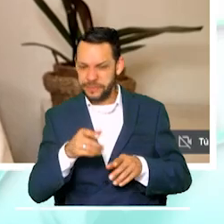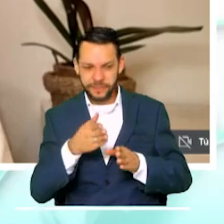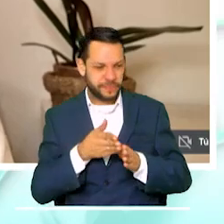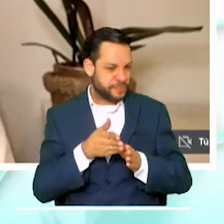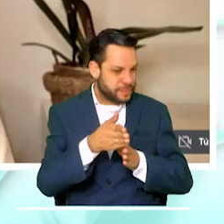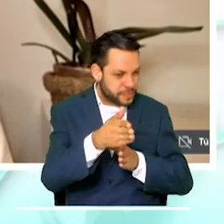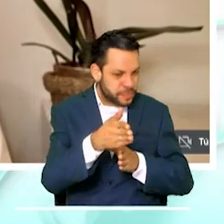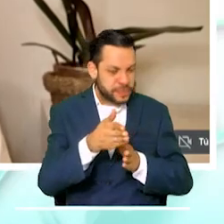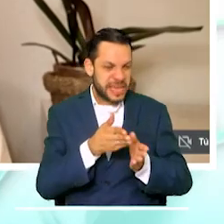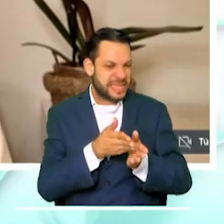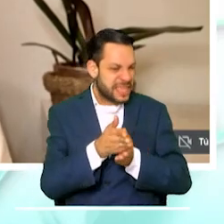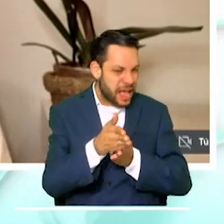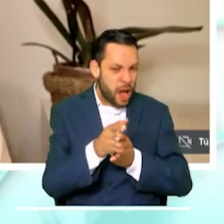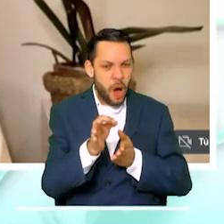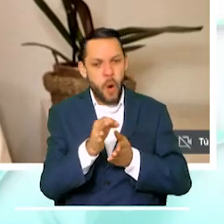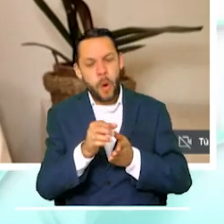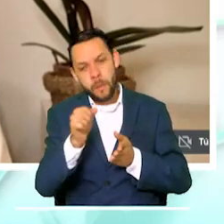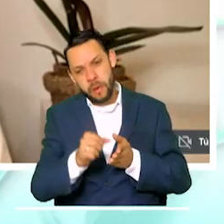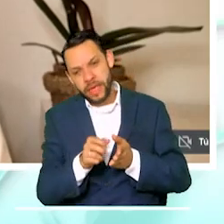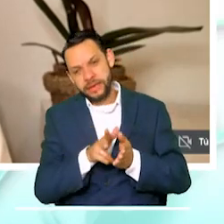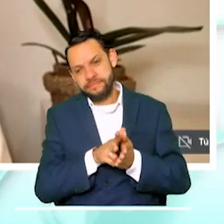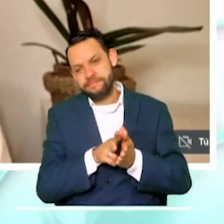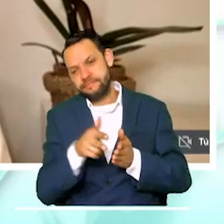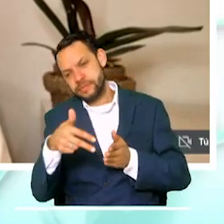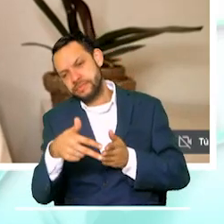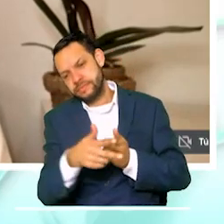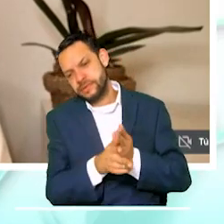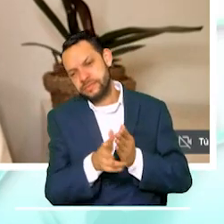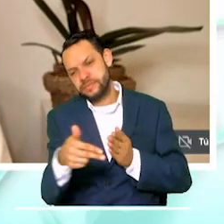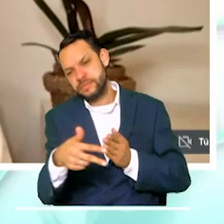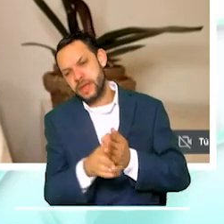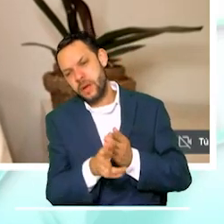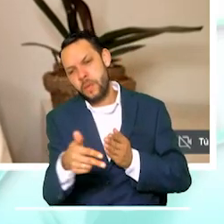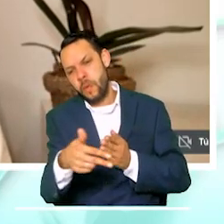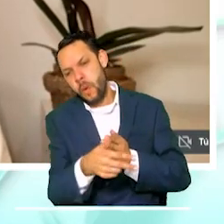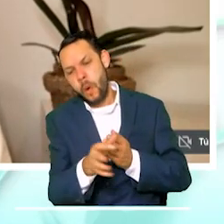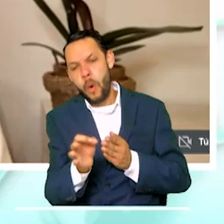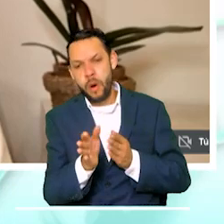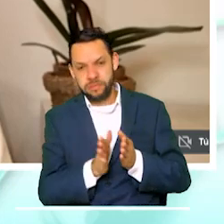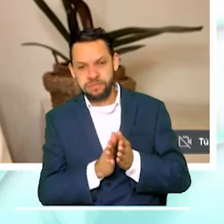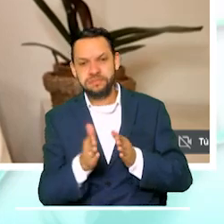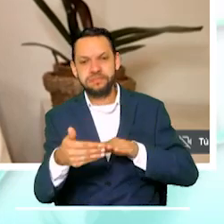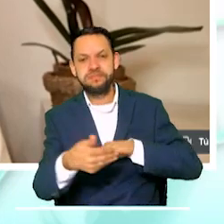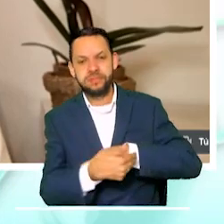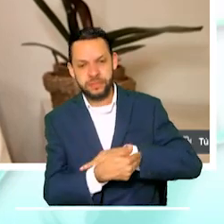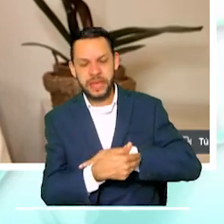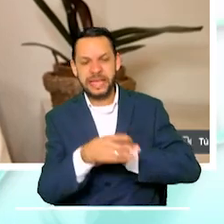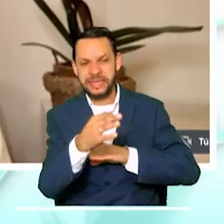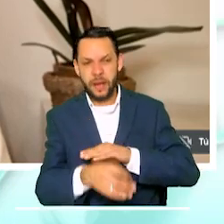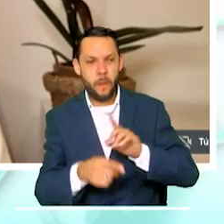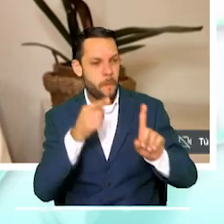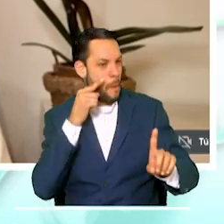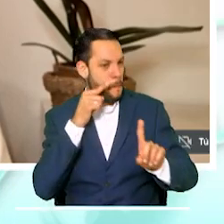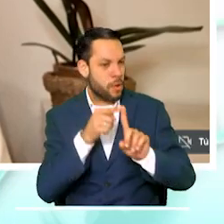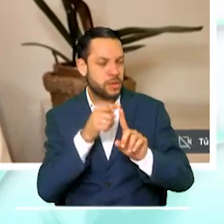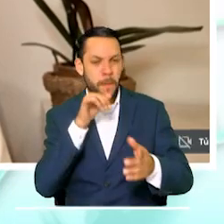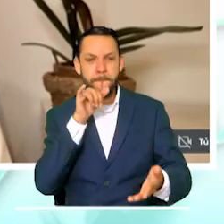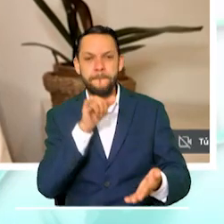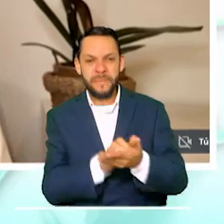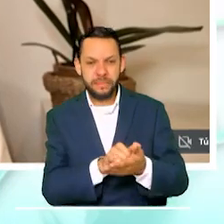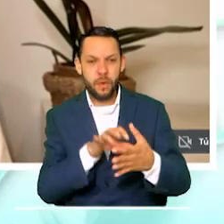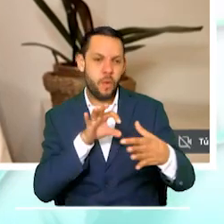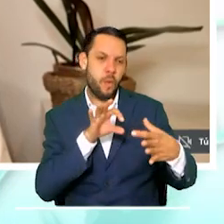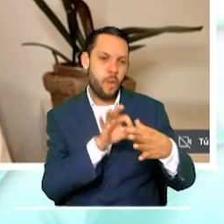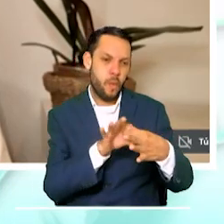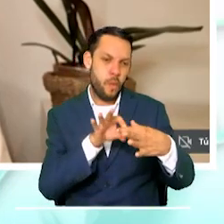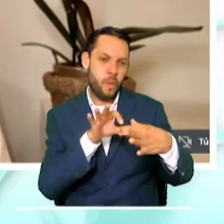puedo moverme en círculos, puedo dar algo de curvas, pero finalmente sí puedo llegar. Y eso es lo que la